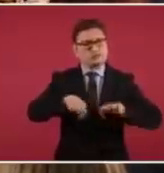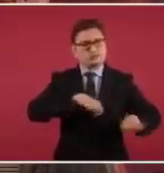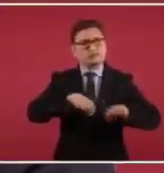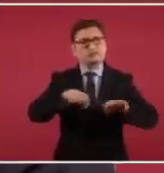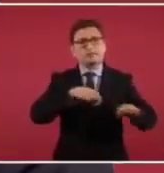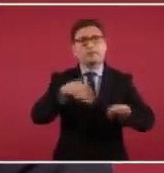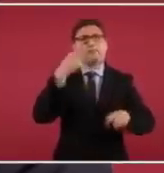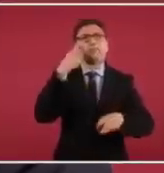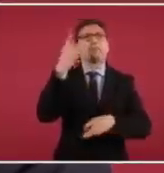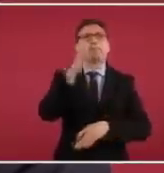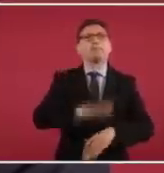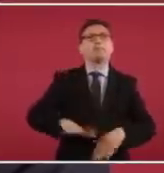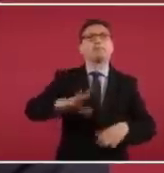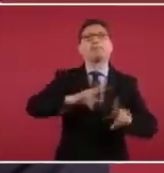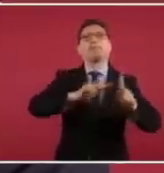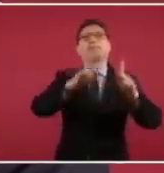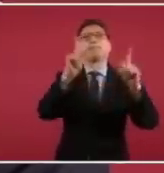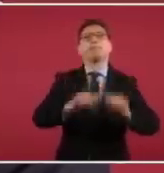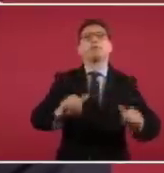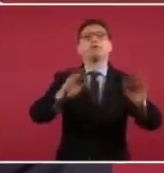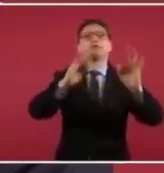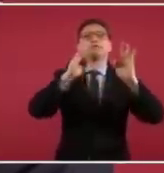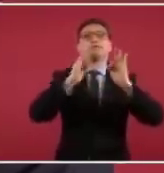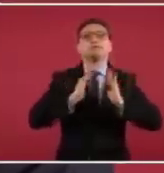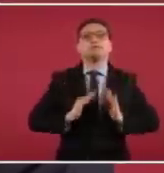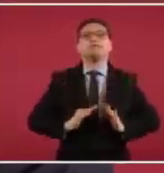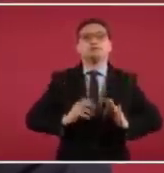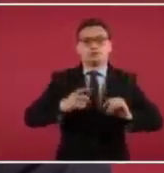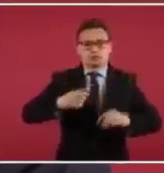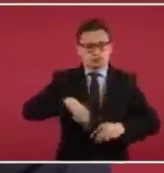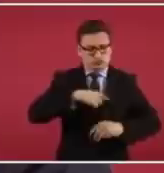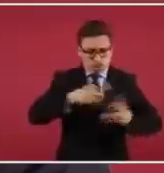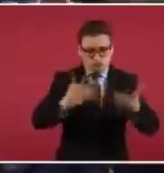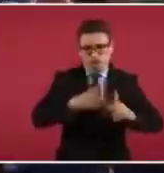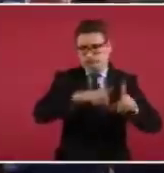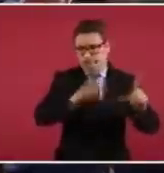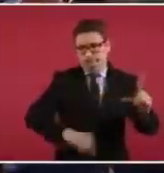trabajando para garantizar la paz y la tranquilidad de nuestro país.